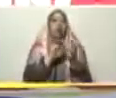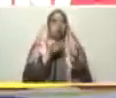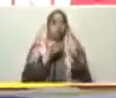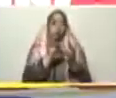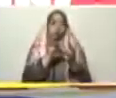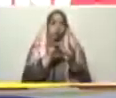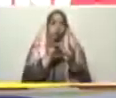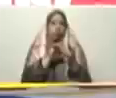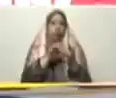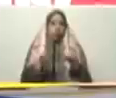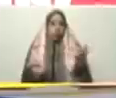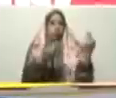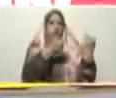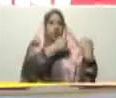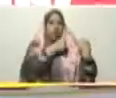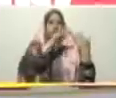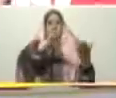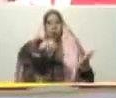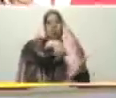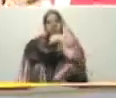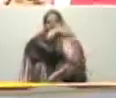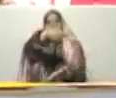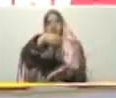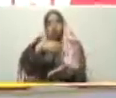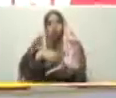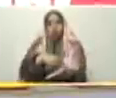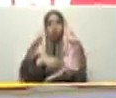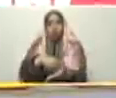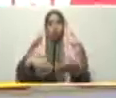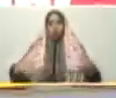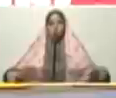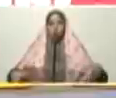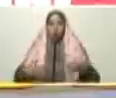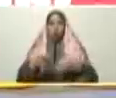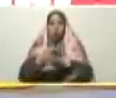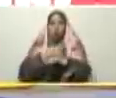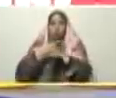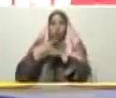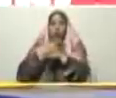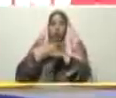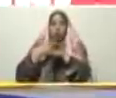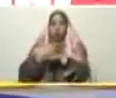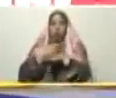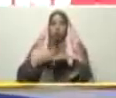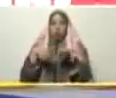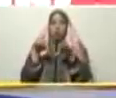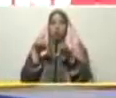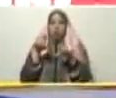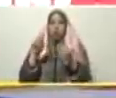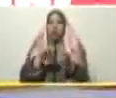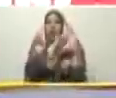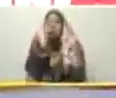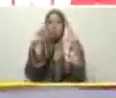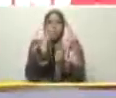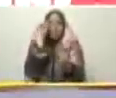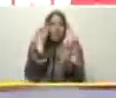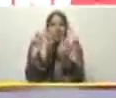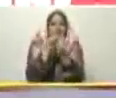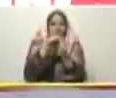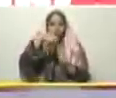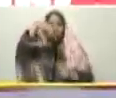de la dirección nacional con el estado particularizado en el estado